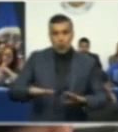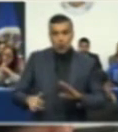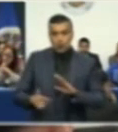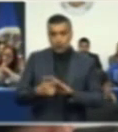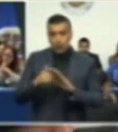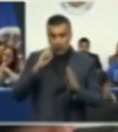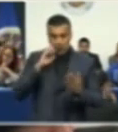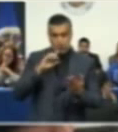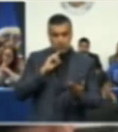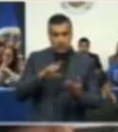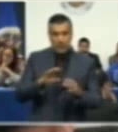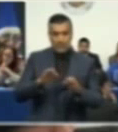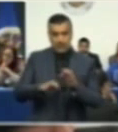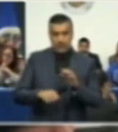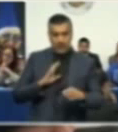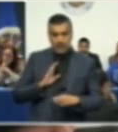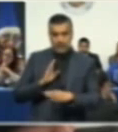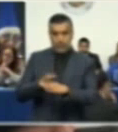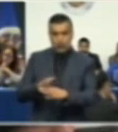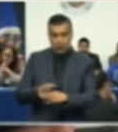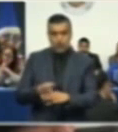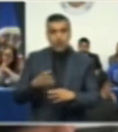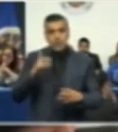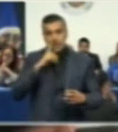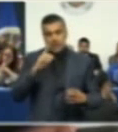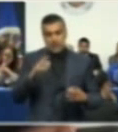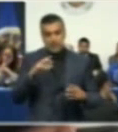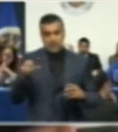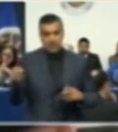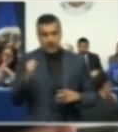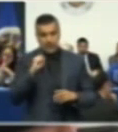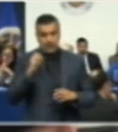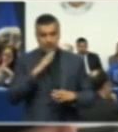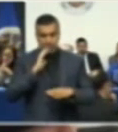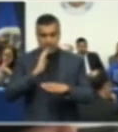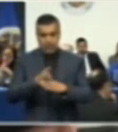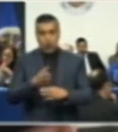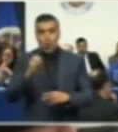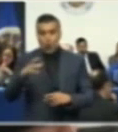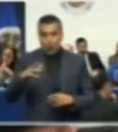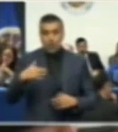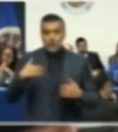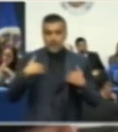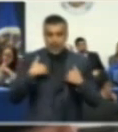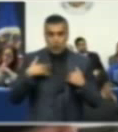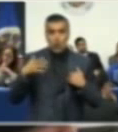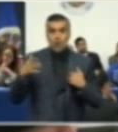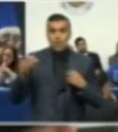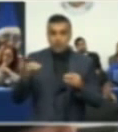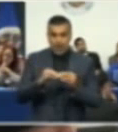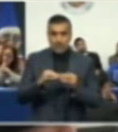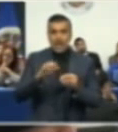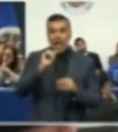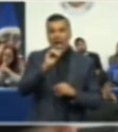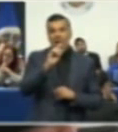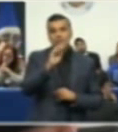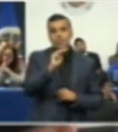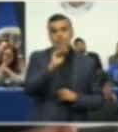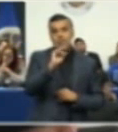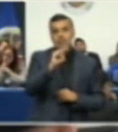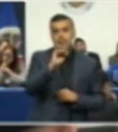por una simplificación de la interdicción, por hacer más fácil el trámite de la interdicción o por llevarlo al ámbito